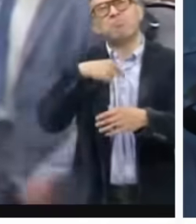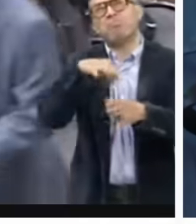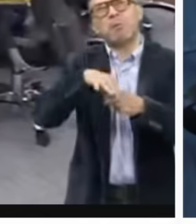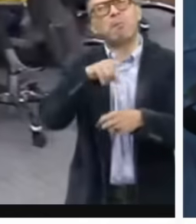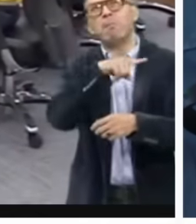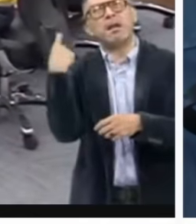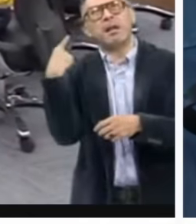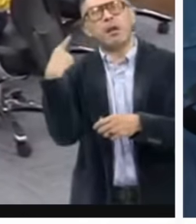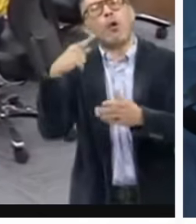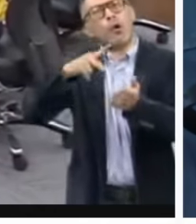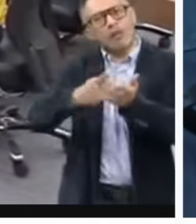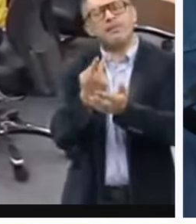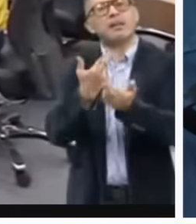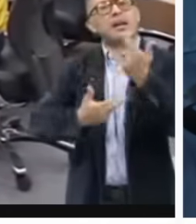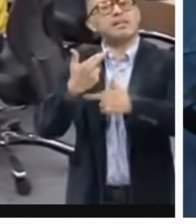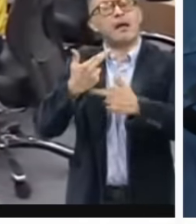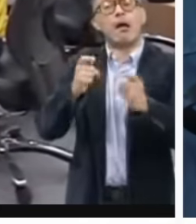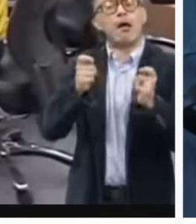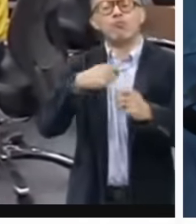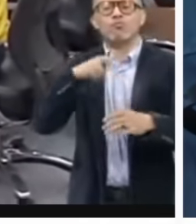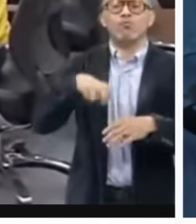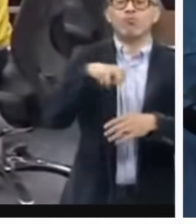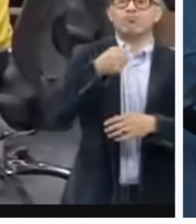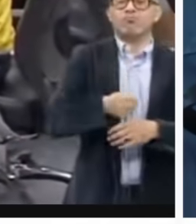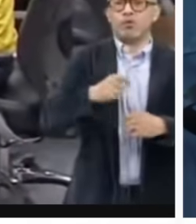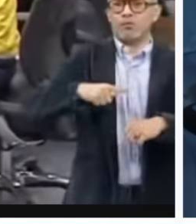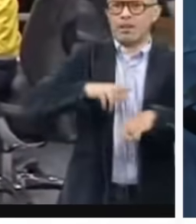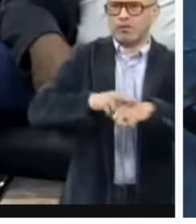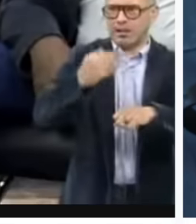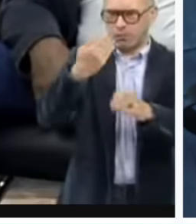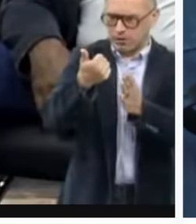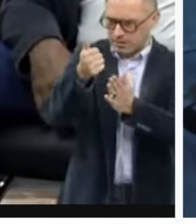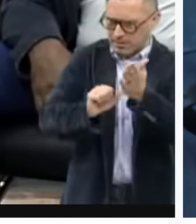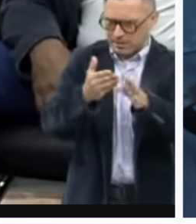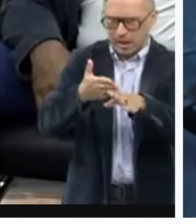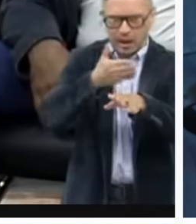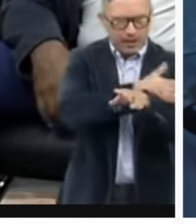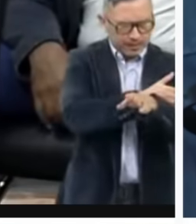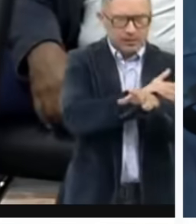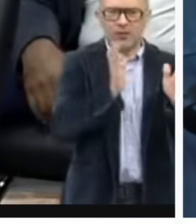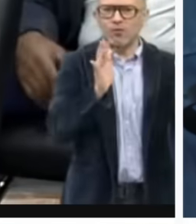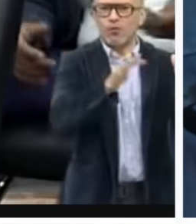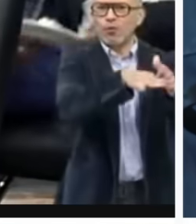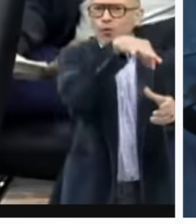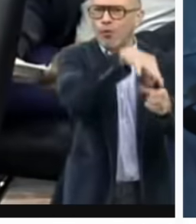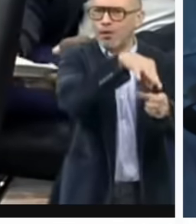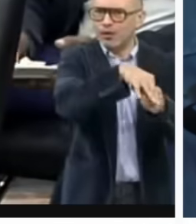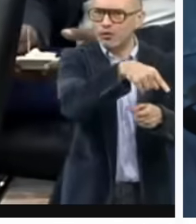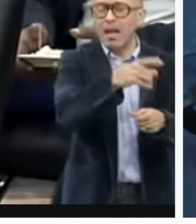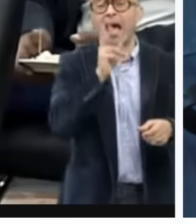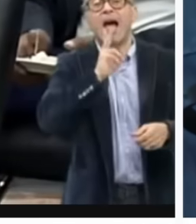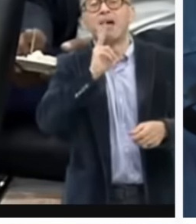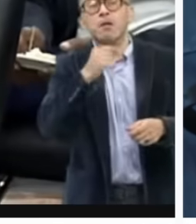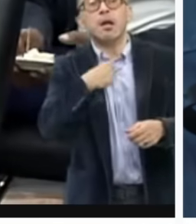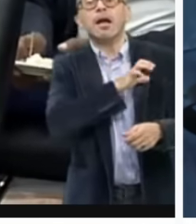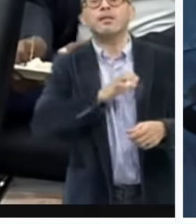de cumplir 6 meses el mandato ciudadano que le fue otorgado en las urnas en las elecciones pasadas para ir a una aventura política